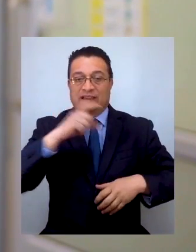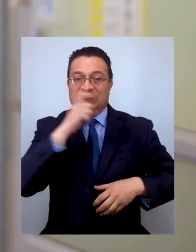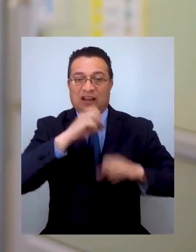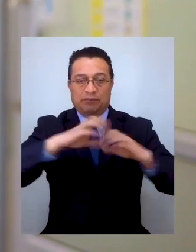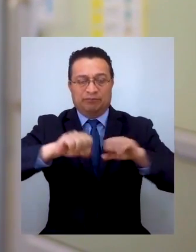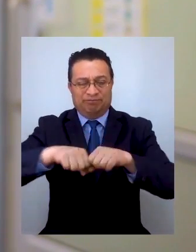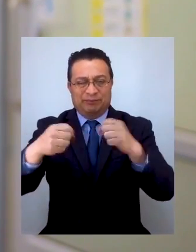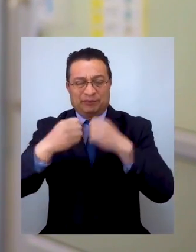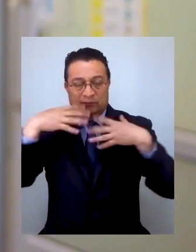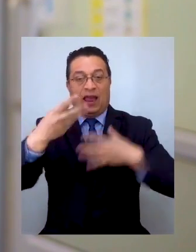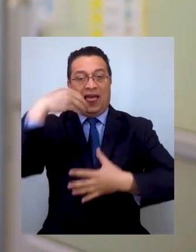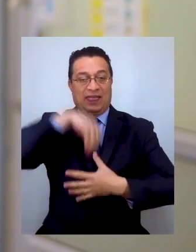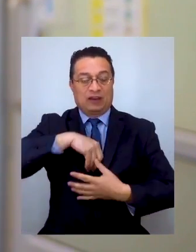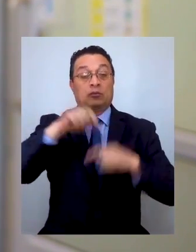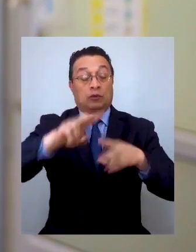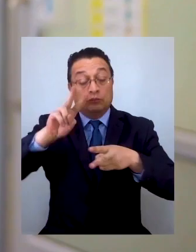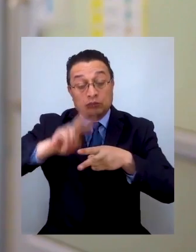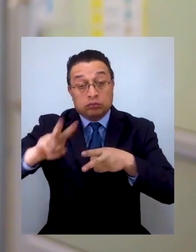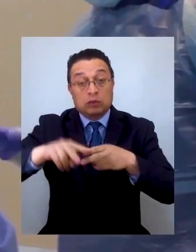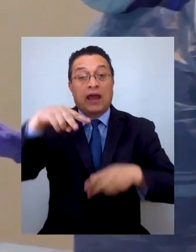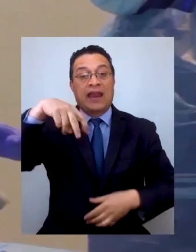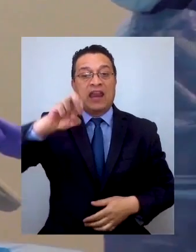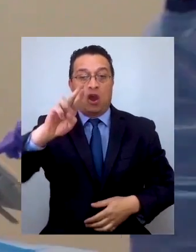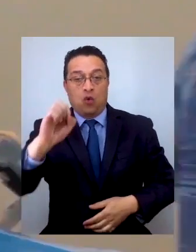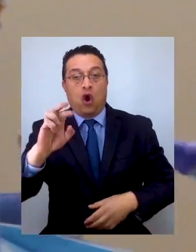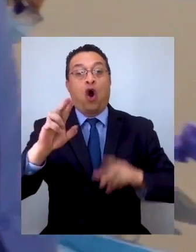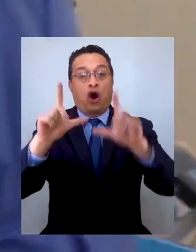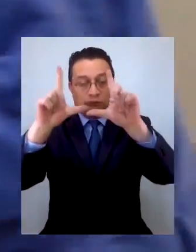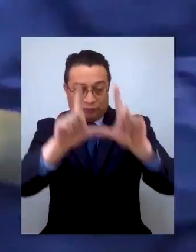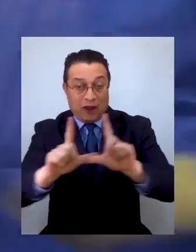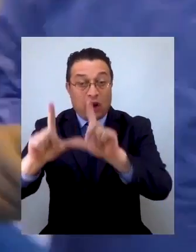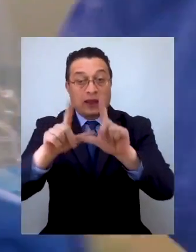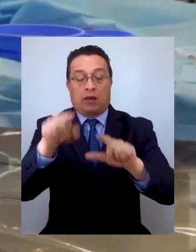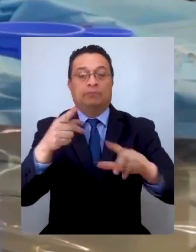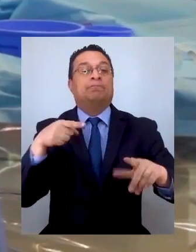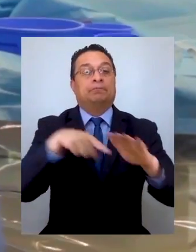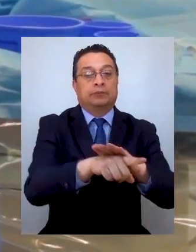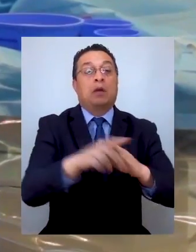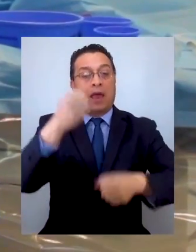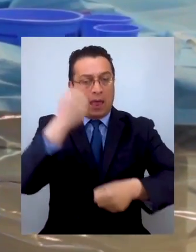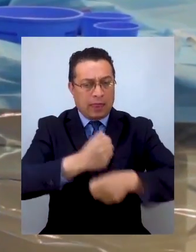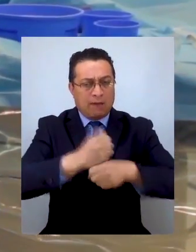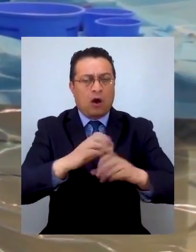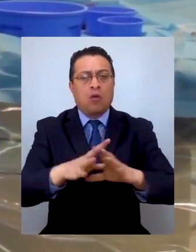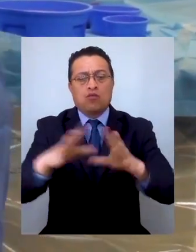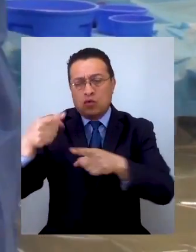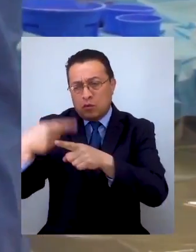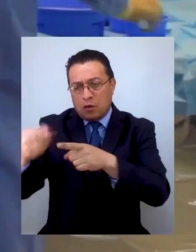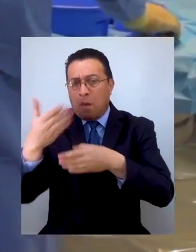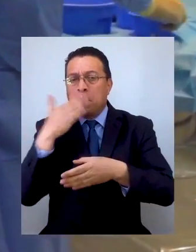subaracnoidea neurismática rota para resolución por neuroradiología intervencional, por lo que se trabajó de